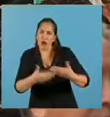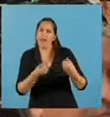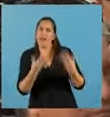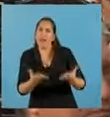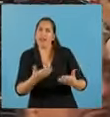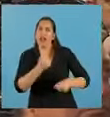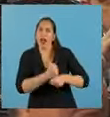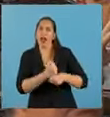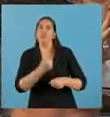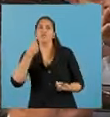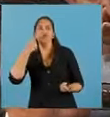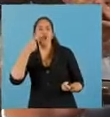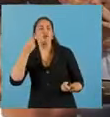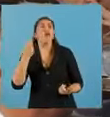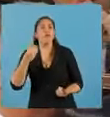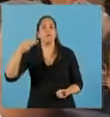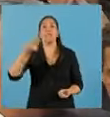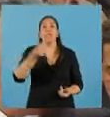evolución de los precios.